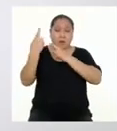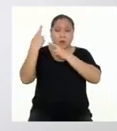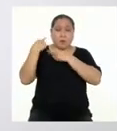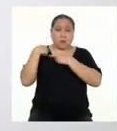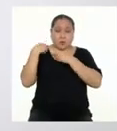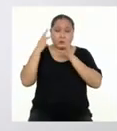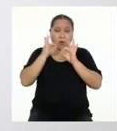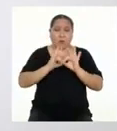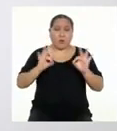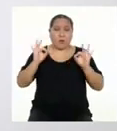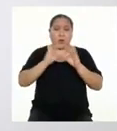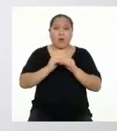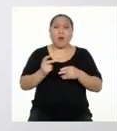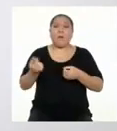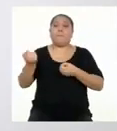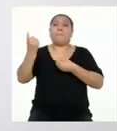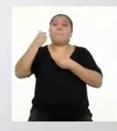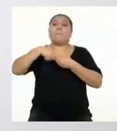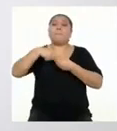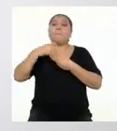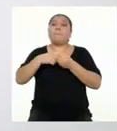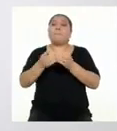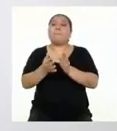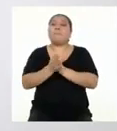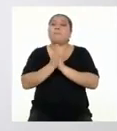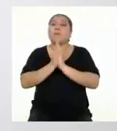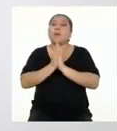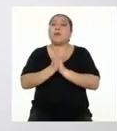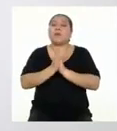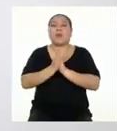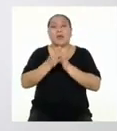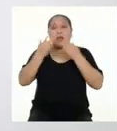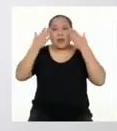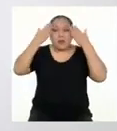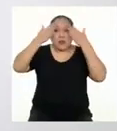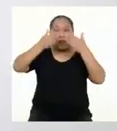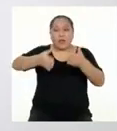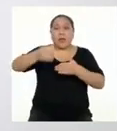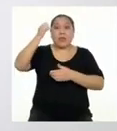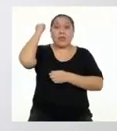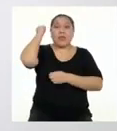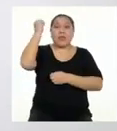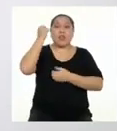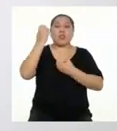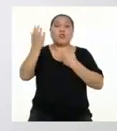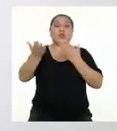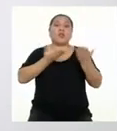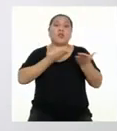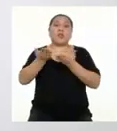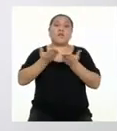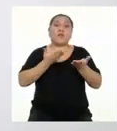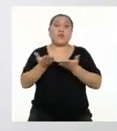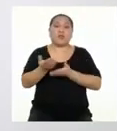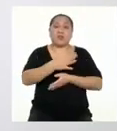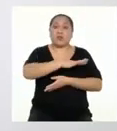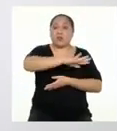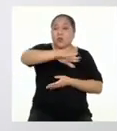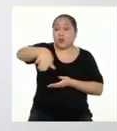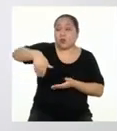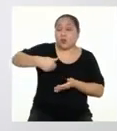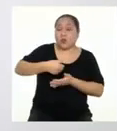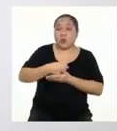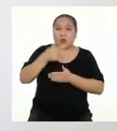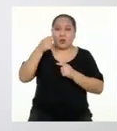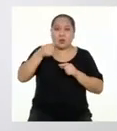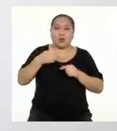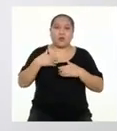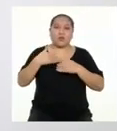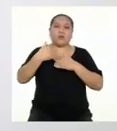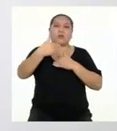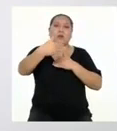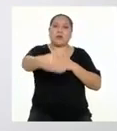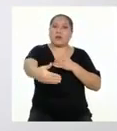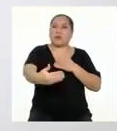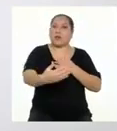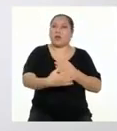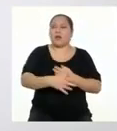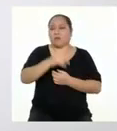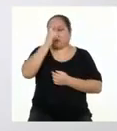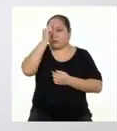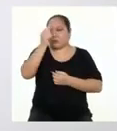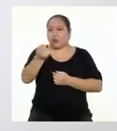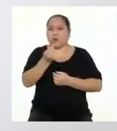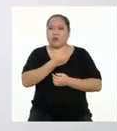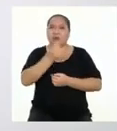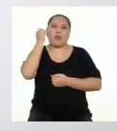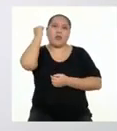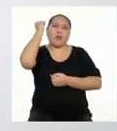clave, pues pide la incorporación del enfoque de derechos en servicios públicos. Esto implica ir más allá del